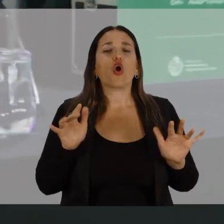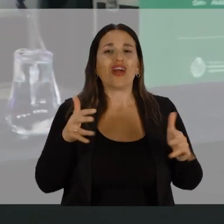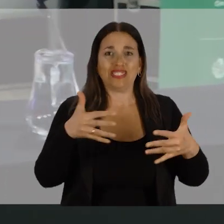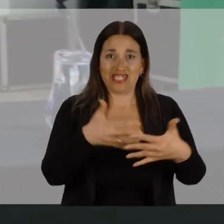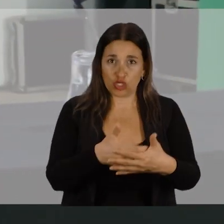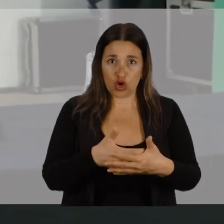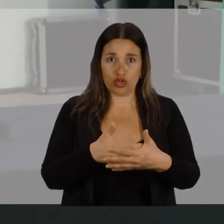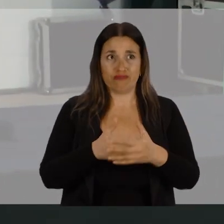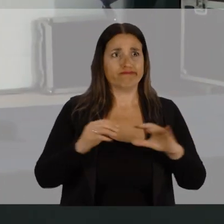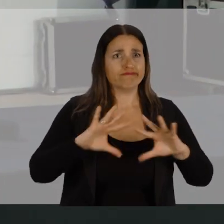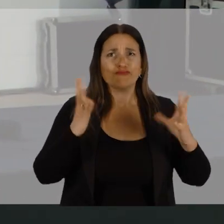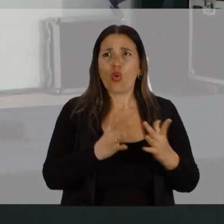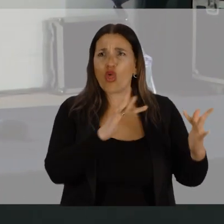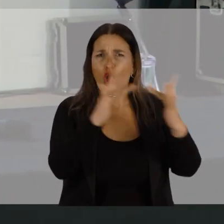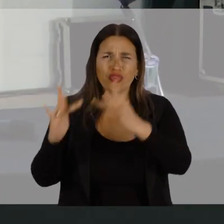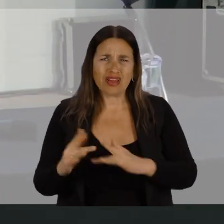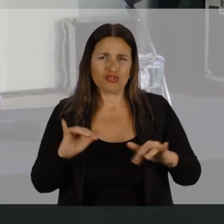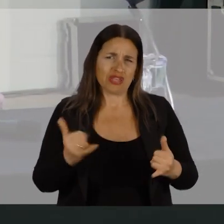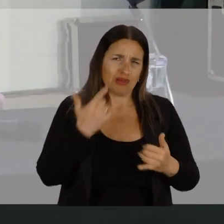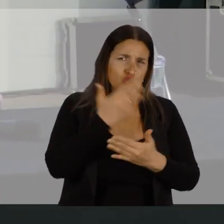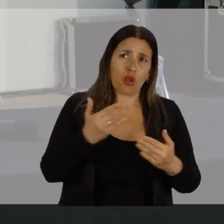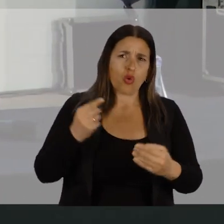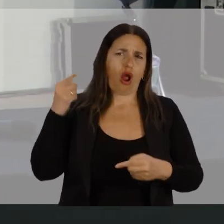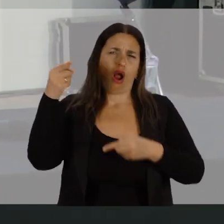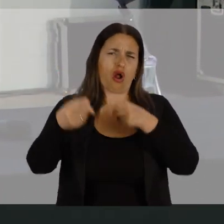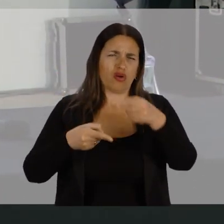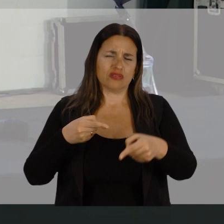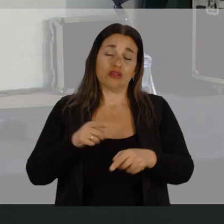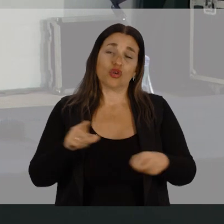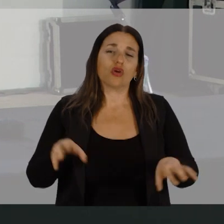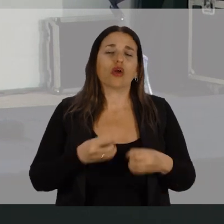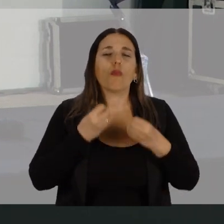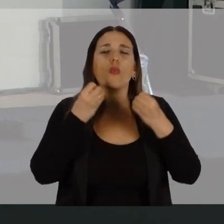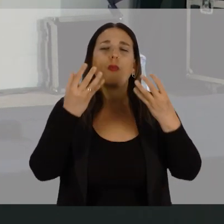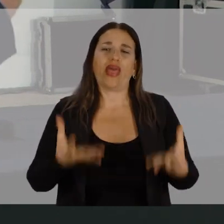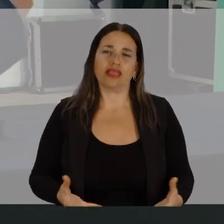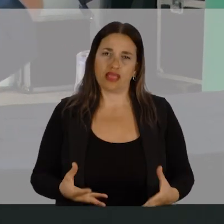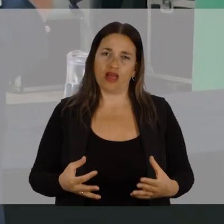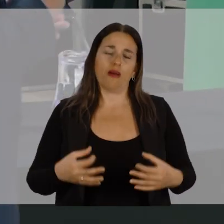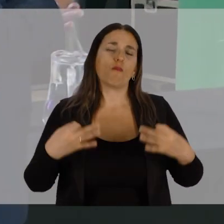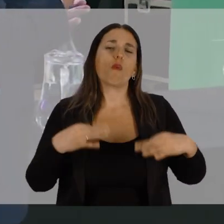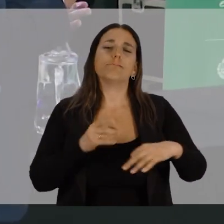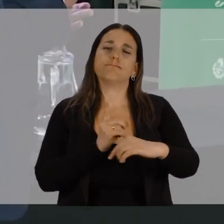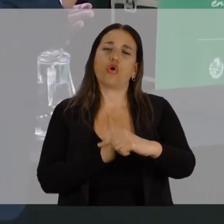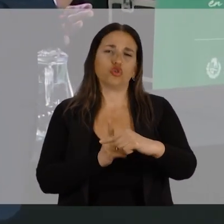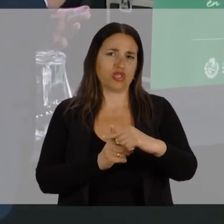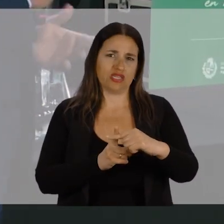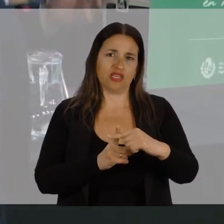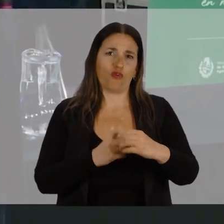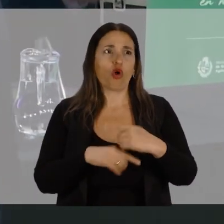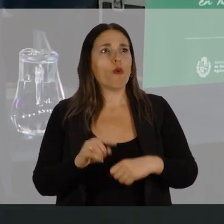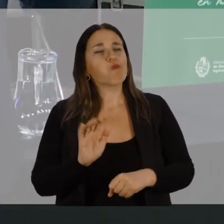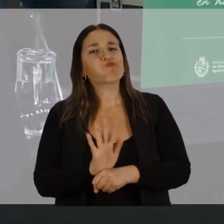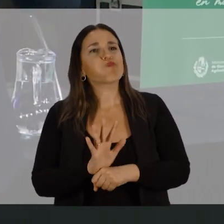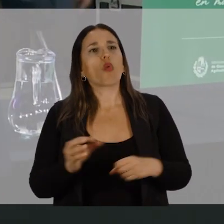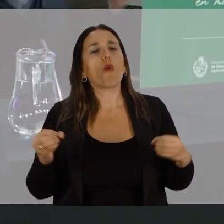La globalización, aquella sobre la cual hubo muchísimas manifestaciones en contra, yo creo que es una gran bendición.